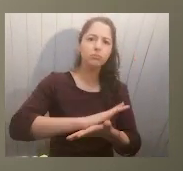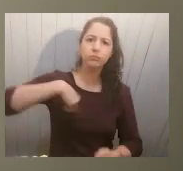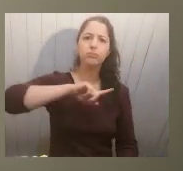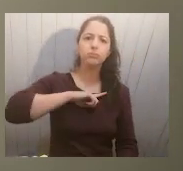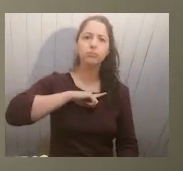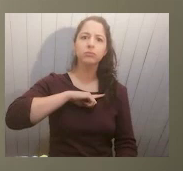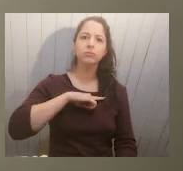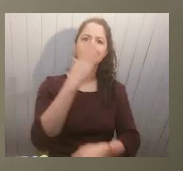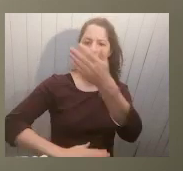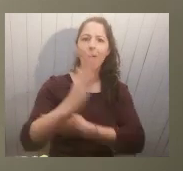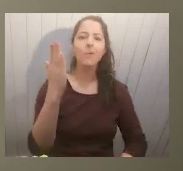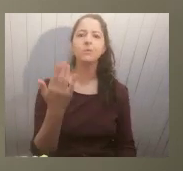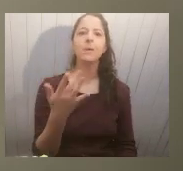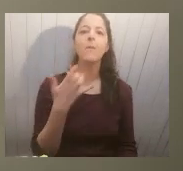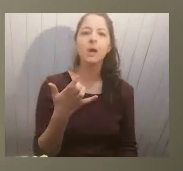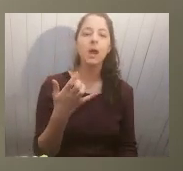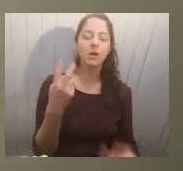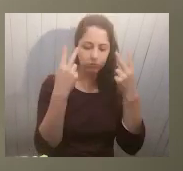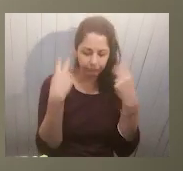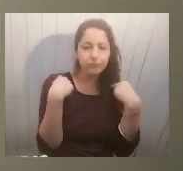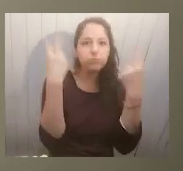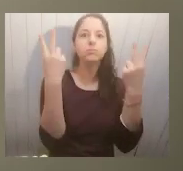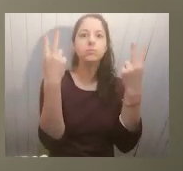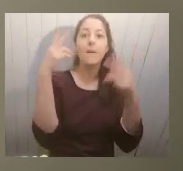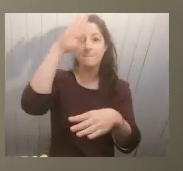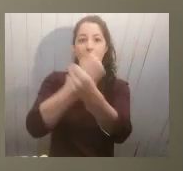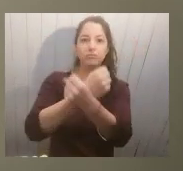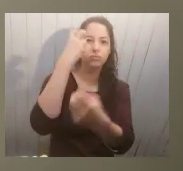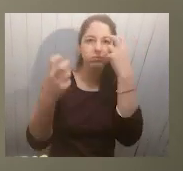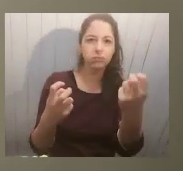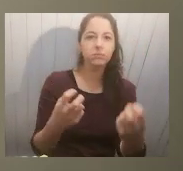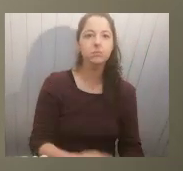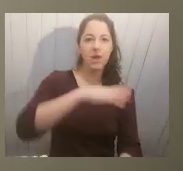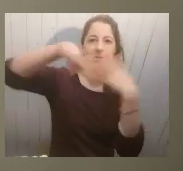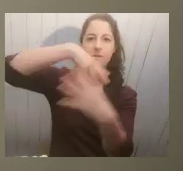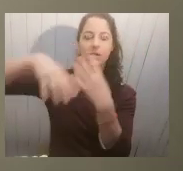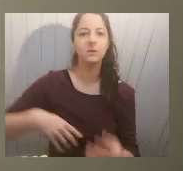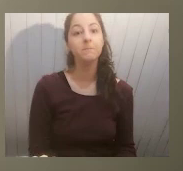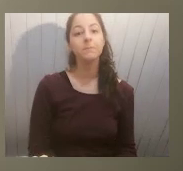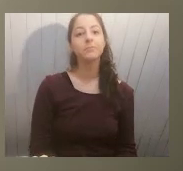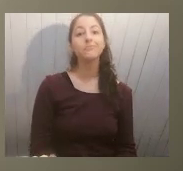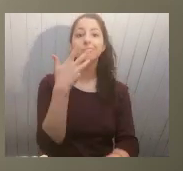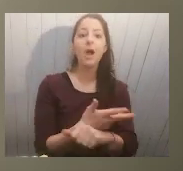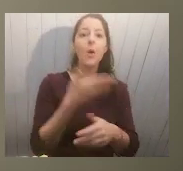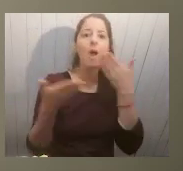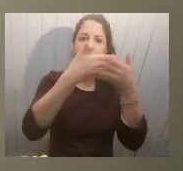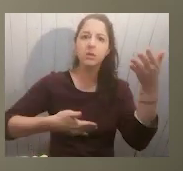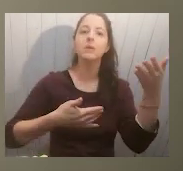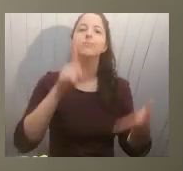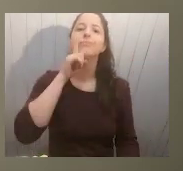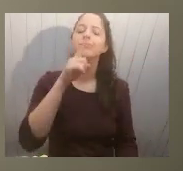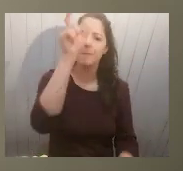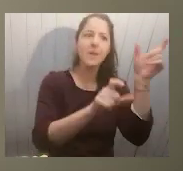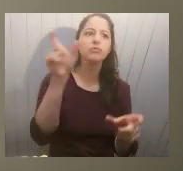por perder el miedo a levantar la vista, la policía le ha arrebatado los ojos en plena revuelta. Tenemos una cuenta, la de quienes por levantarse y